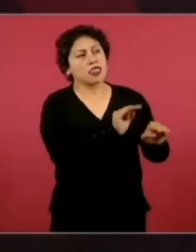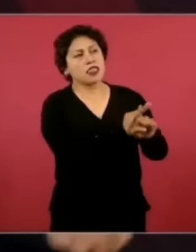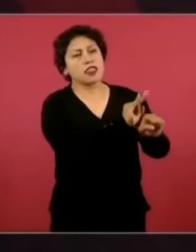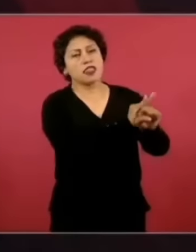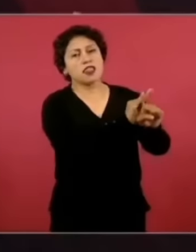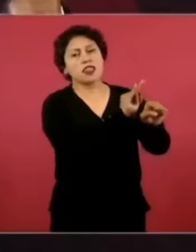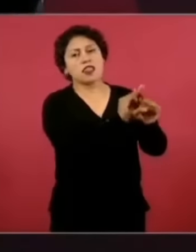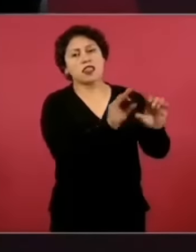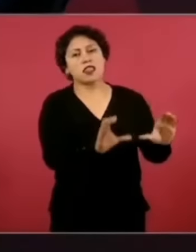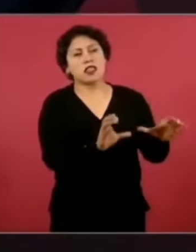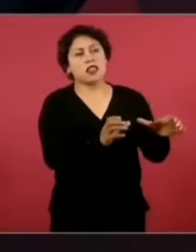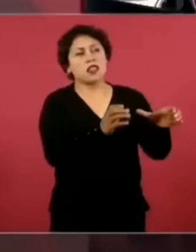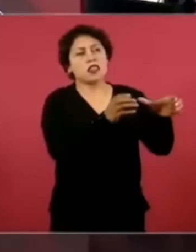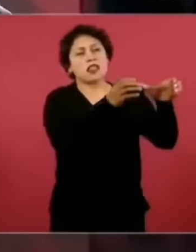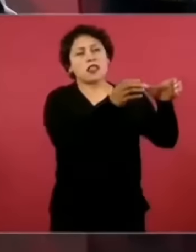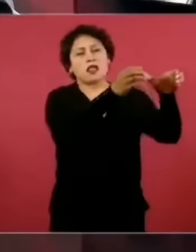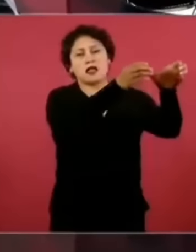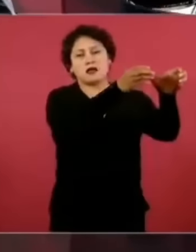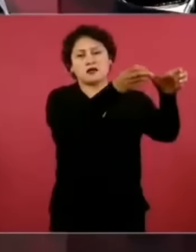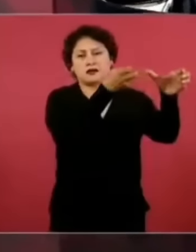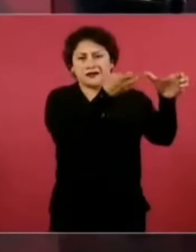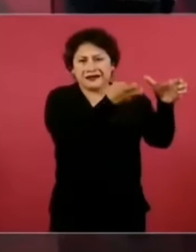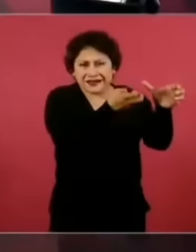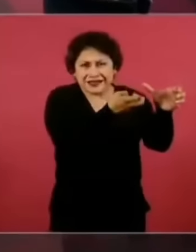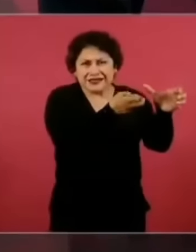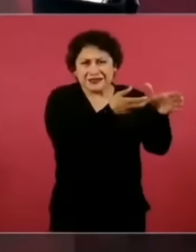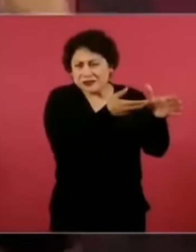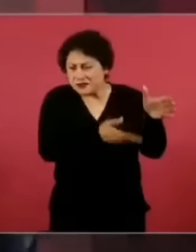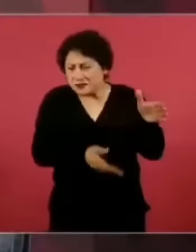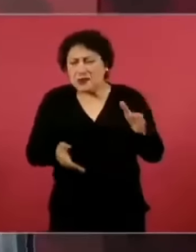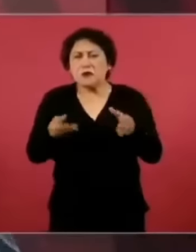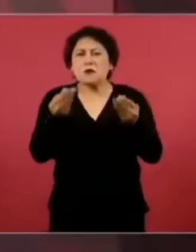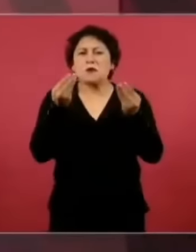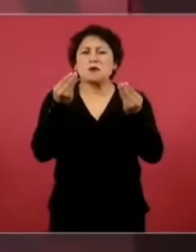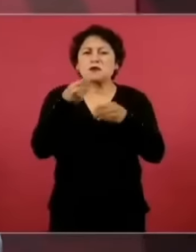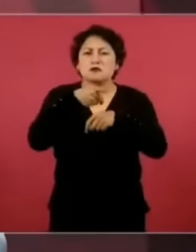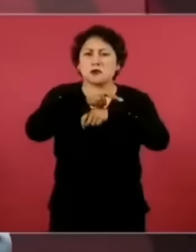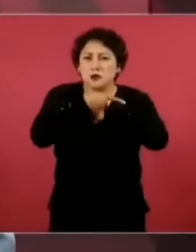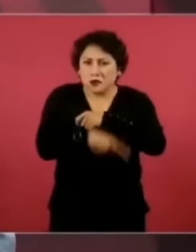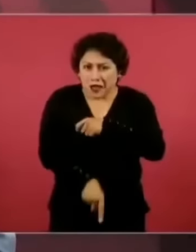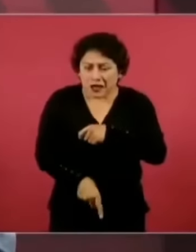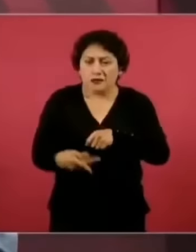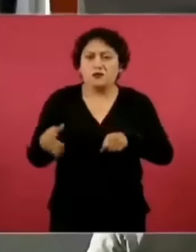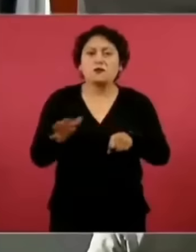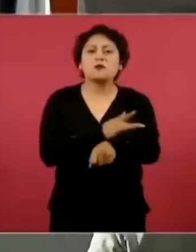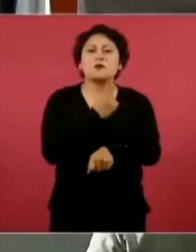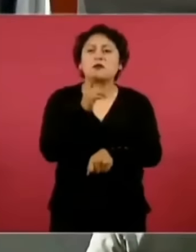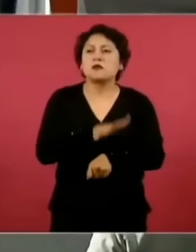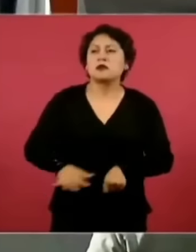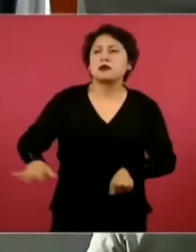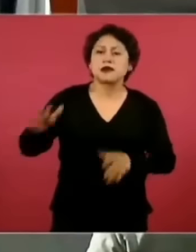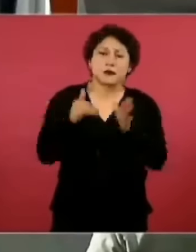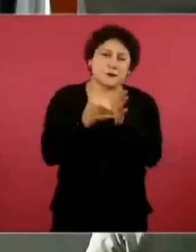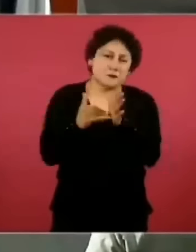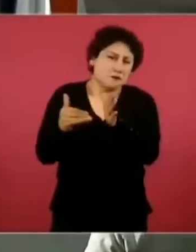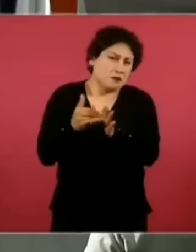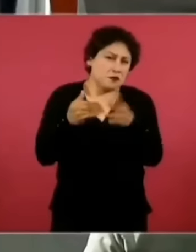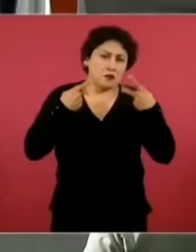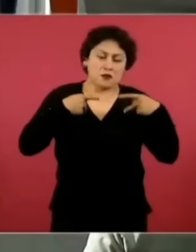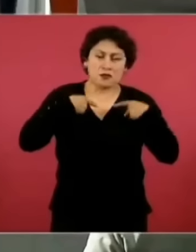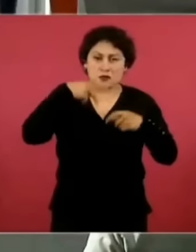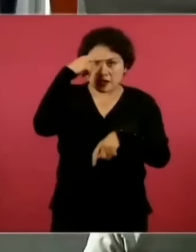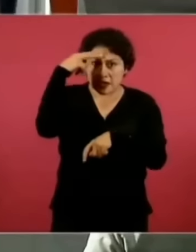Estamos hablando de empobrecimiento de millones de mexicanos, de cuánta gente tuvo que abandonar el